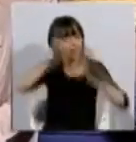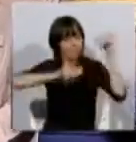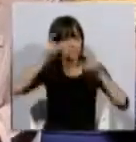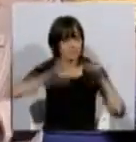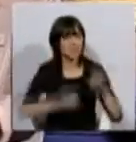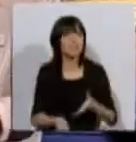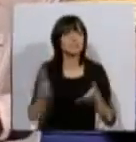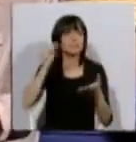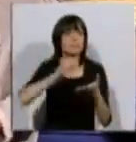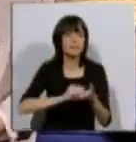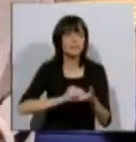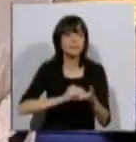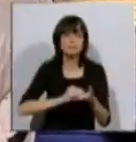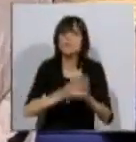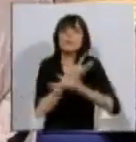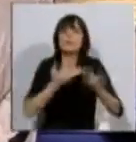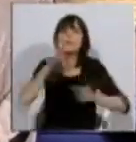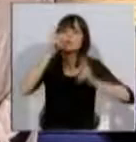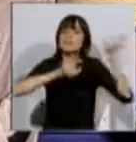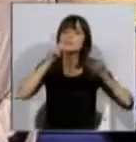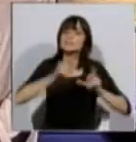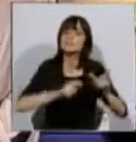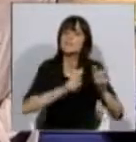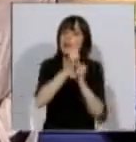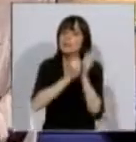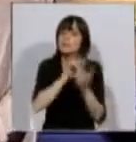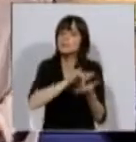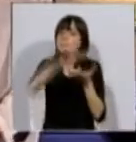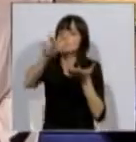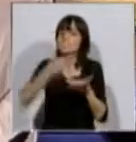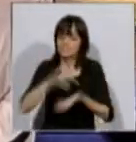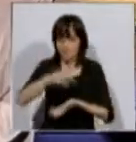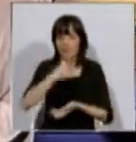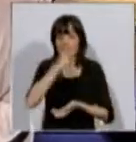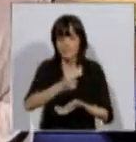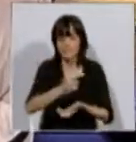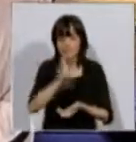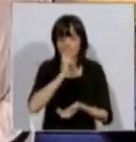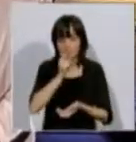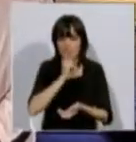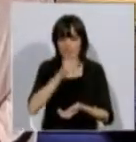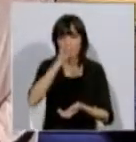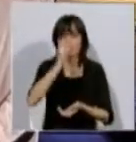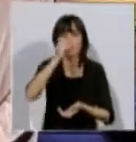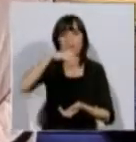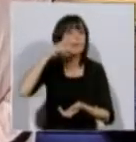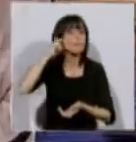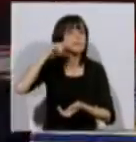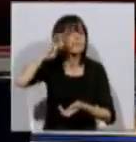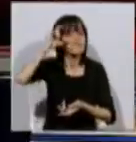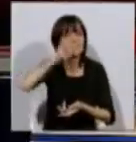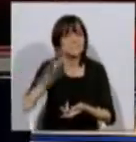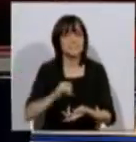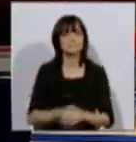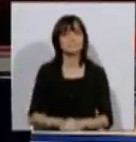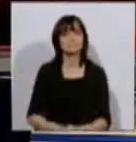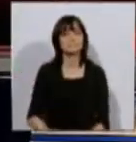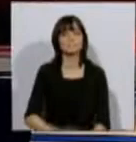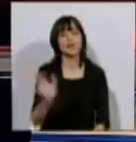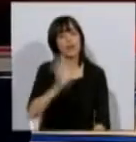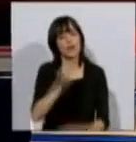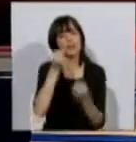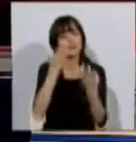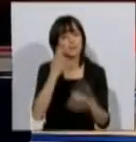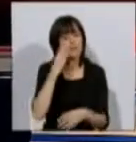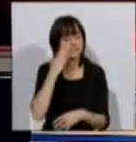de cuántas personas transportó Aerolíneas Argentinas al Mundial. Eso nos lo cuenta nuestro compañero Diego Dominelli. Luli, Juanpi, ¿cómo